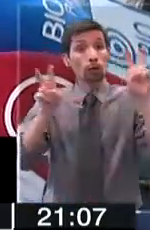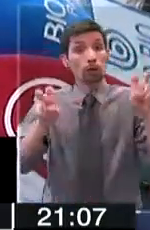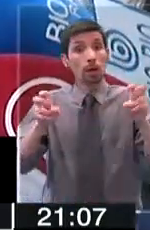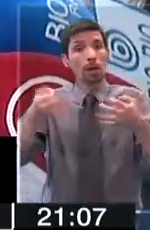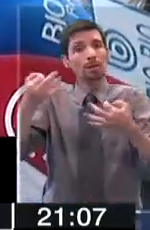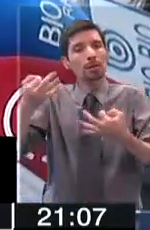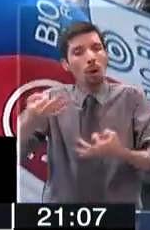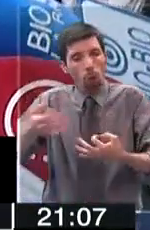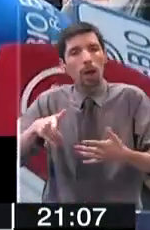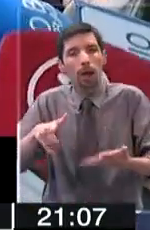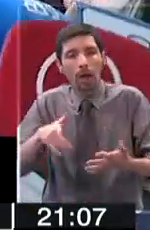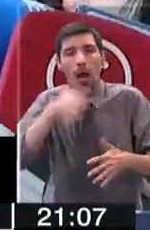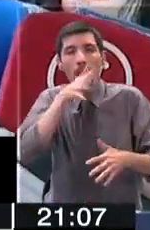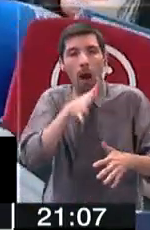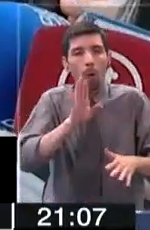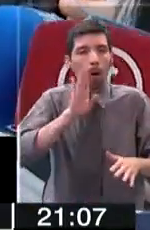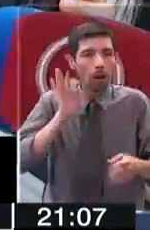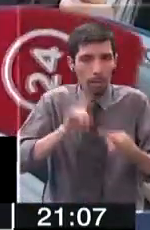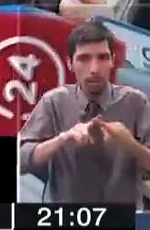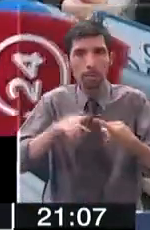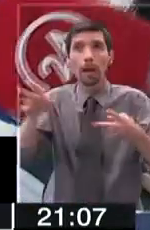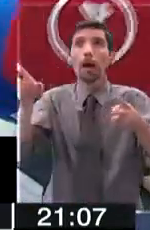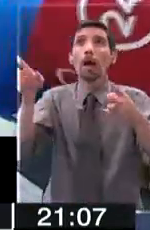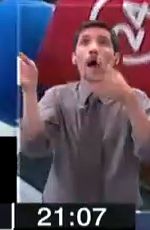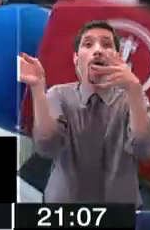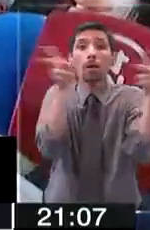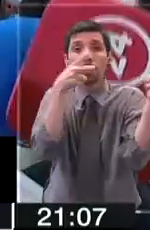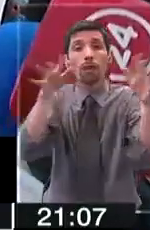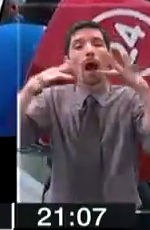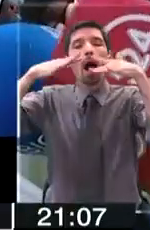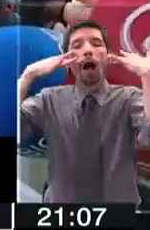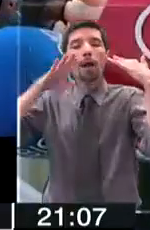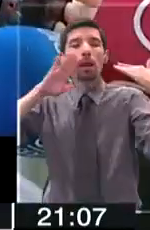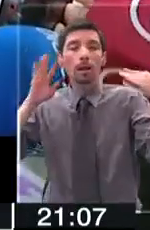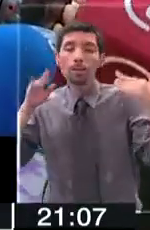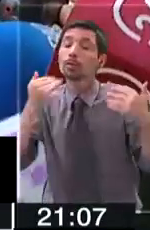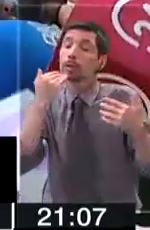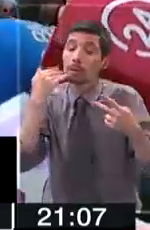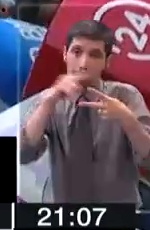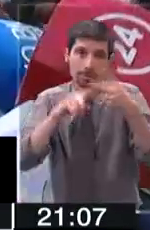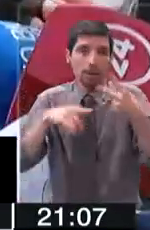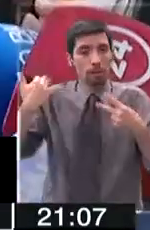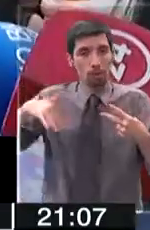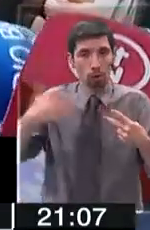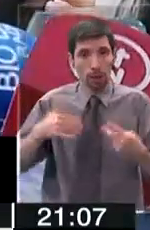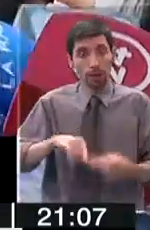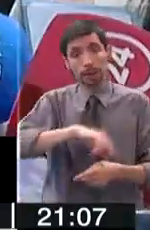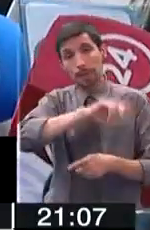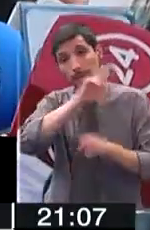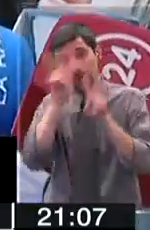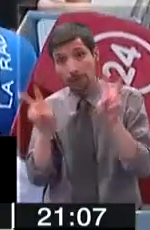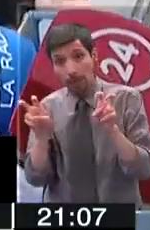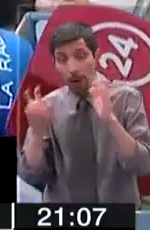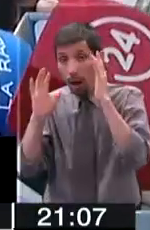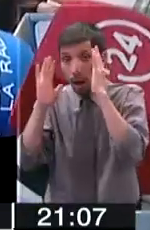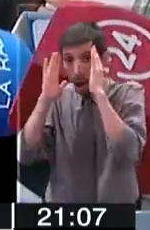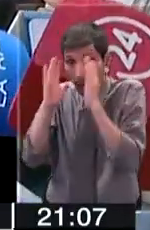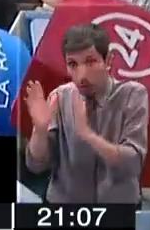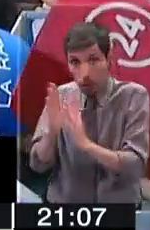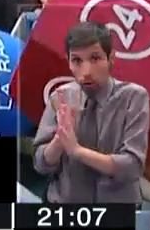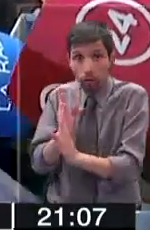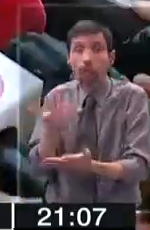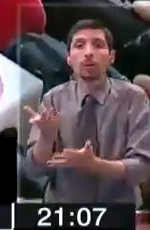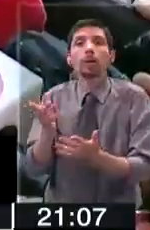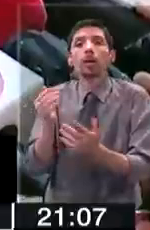del agua potable, todos estos elementos, la calidad del aire, también son elementos muy importantes. En el ámbito de la atención, nosotros estamos reforzando la